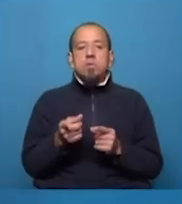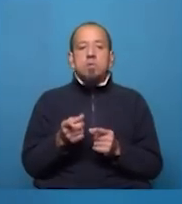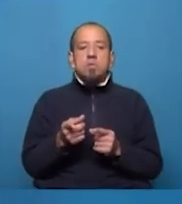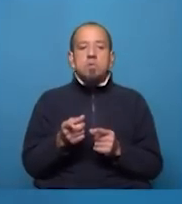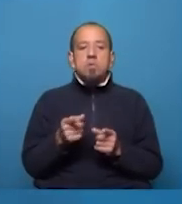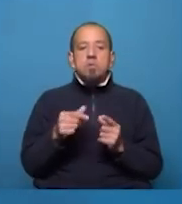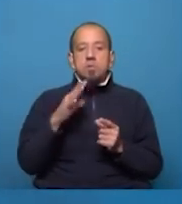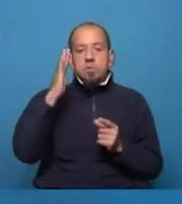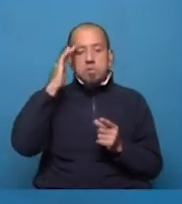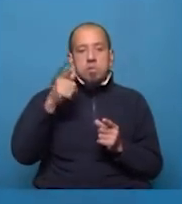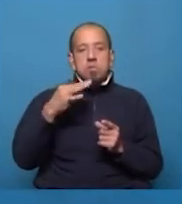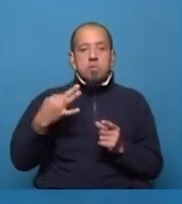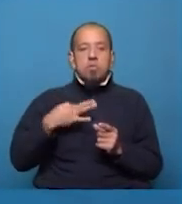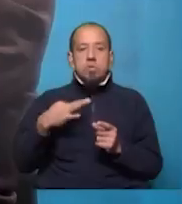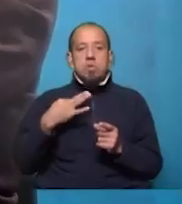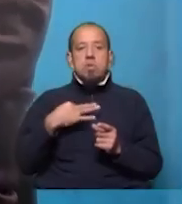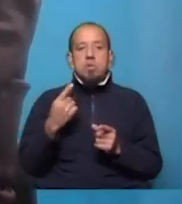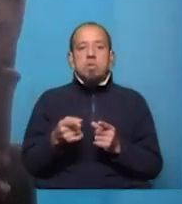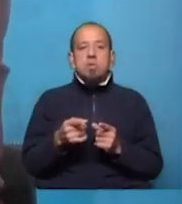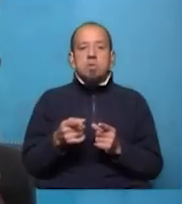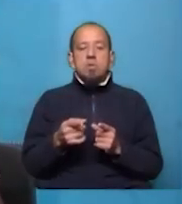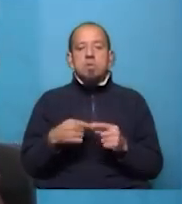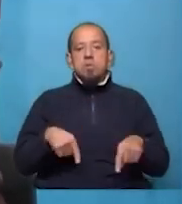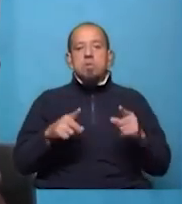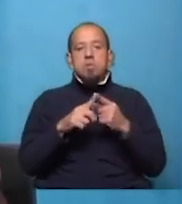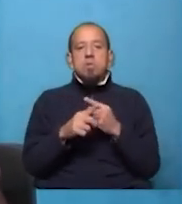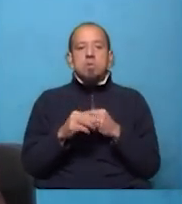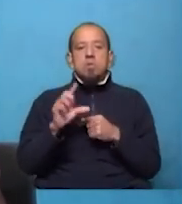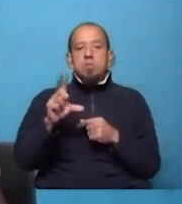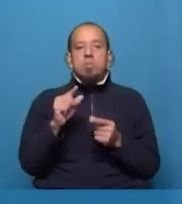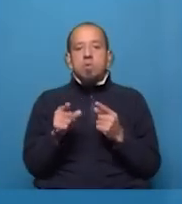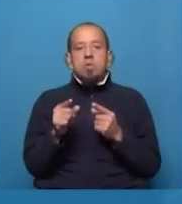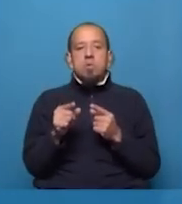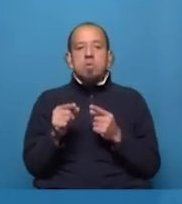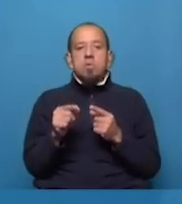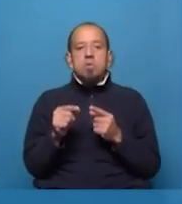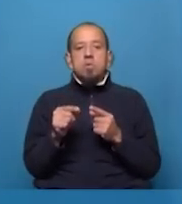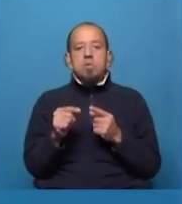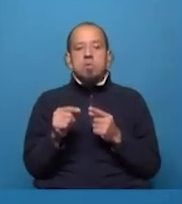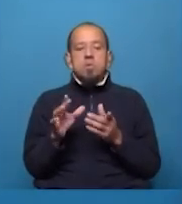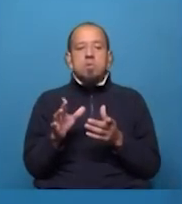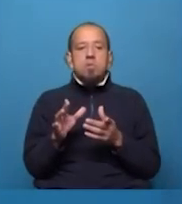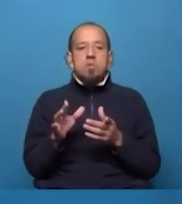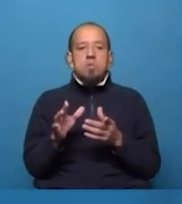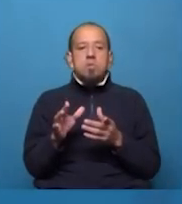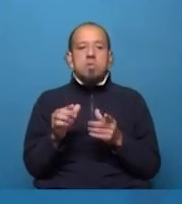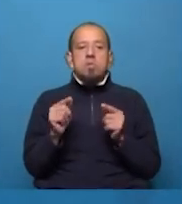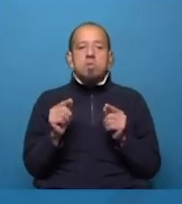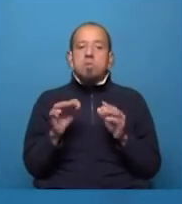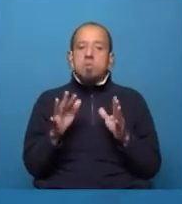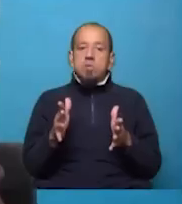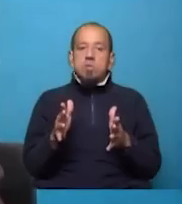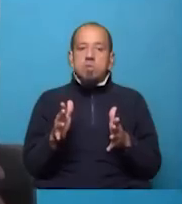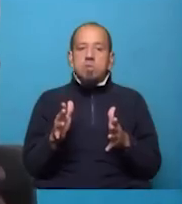en Uruguay conocés en los últimos años muy poquitos es que en realidad los delitos y las condenas son muy pocas acá en Uruguay son muy pocas las condenas de